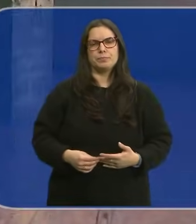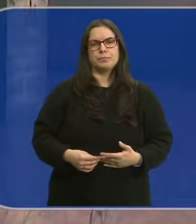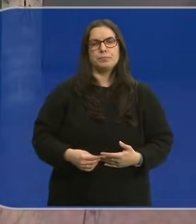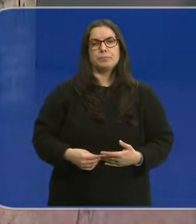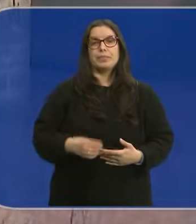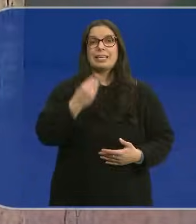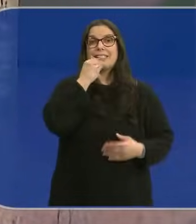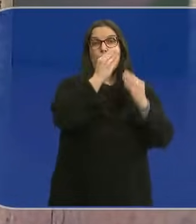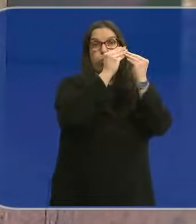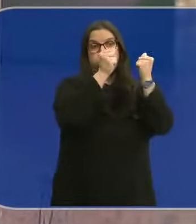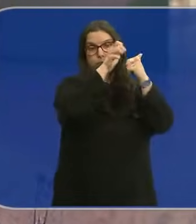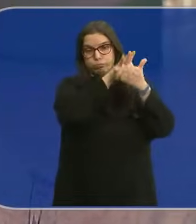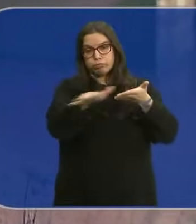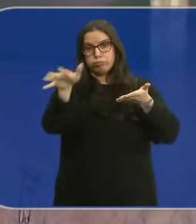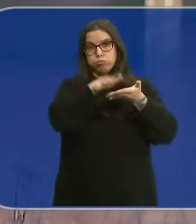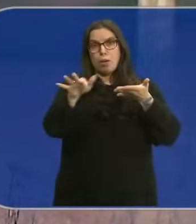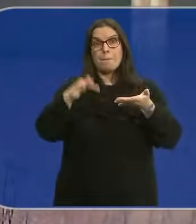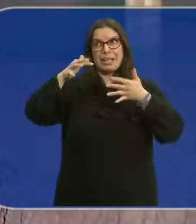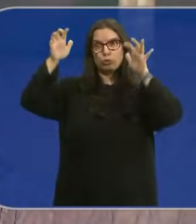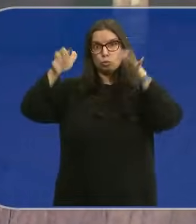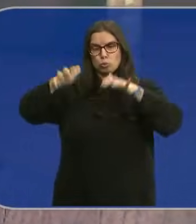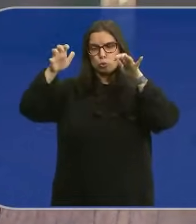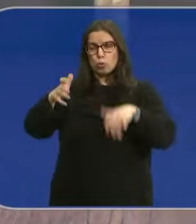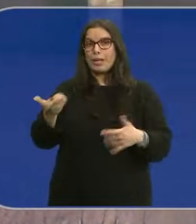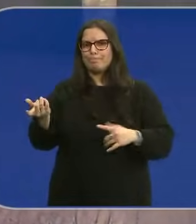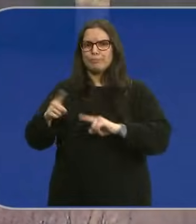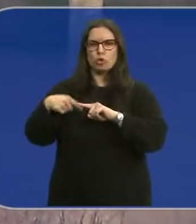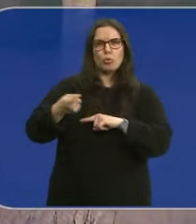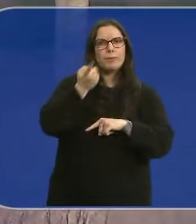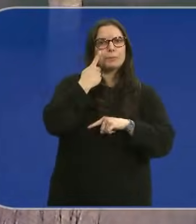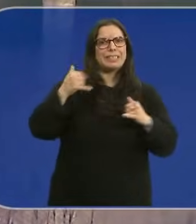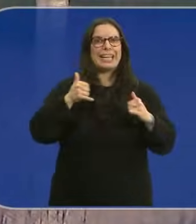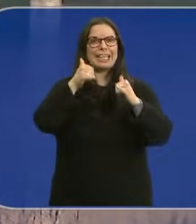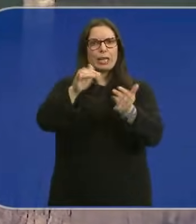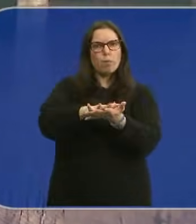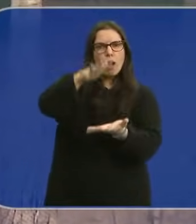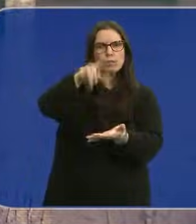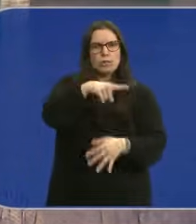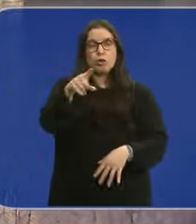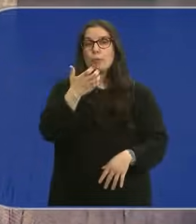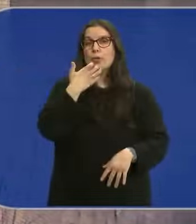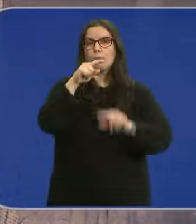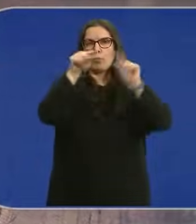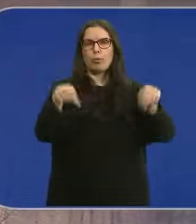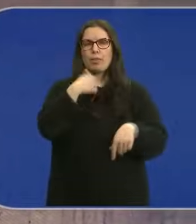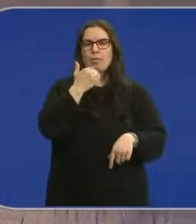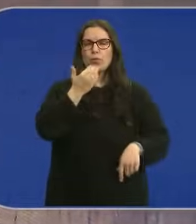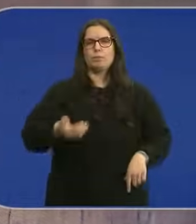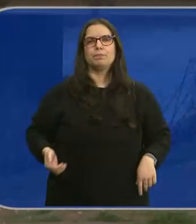El deshielo y las lluvias hacen que sigamos muy pendientes del estado de los ríos, por ejemplo, en la provincia de Zamora.